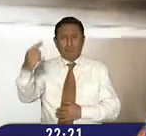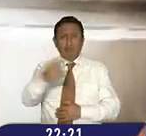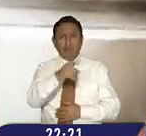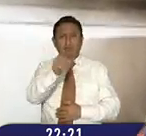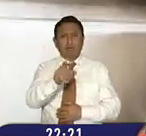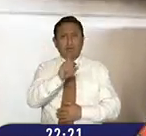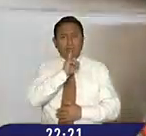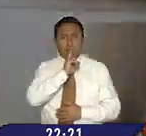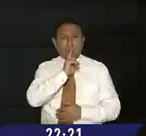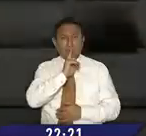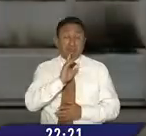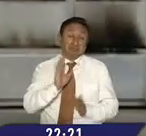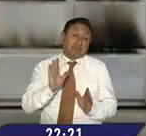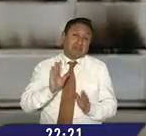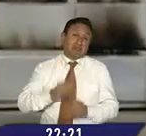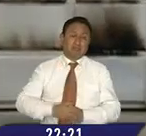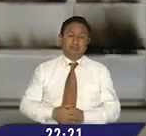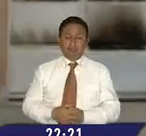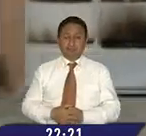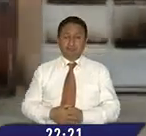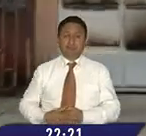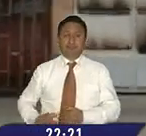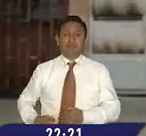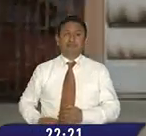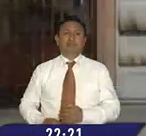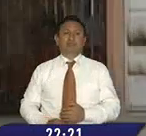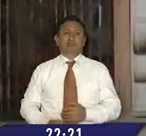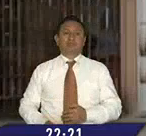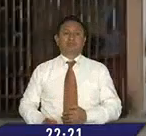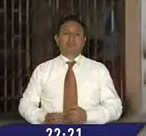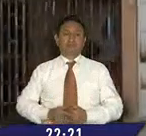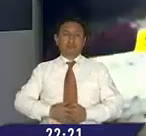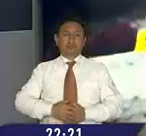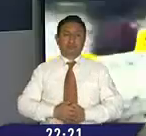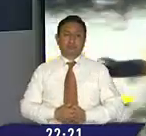dar ningún tipo de entrevista. Informó Jorge Salazar.